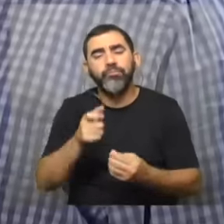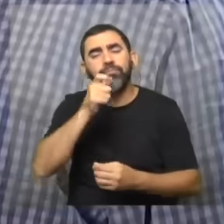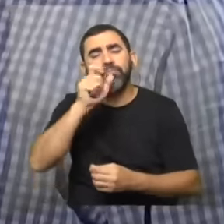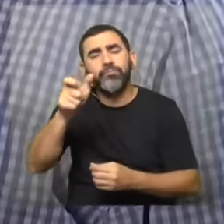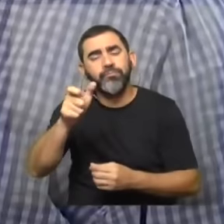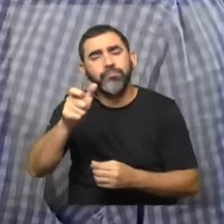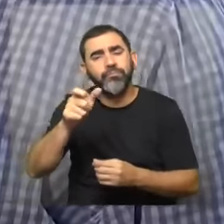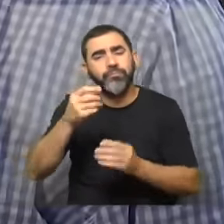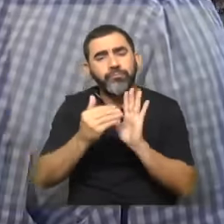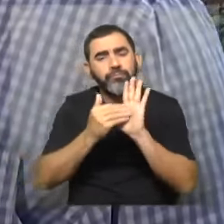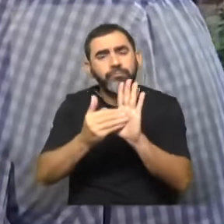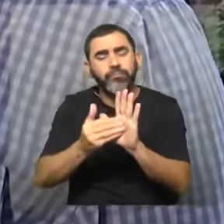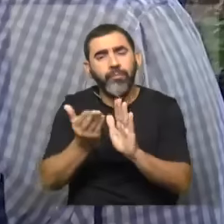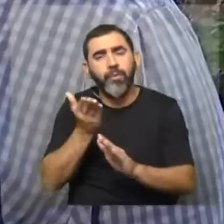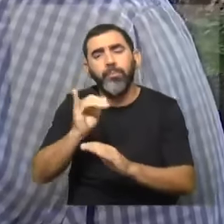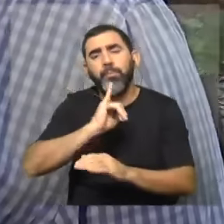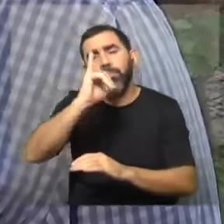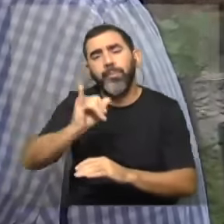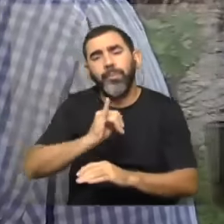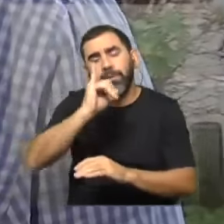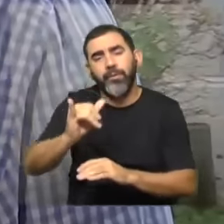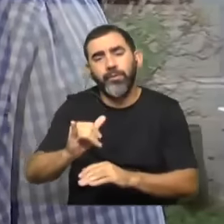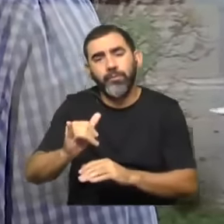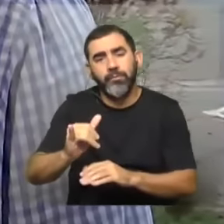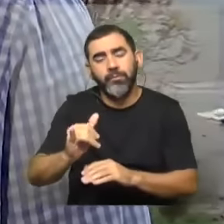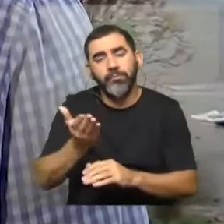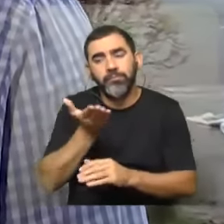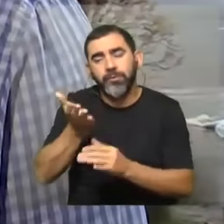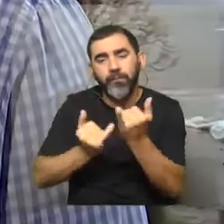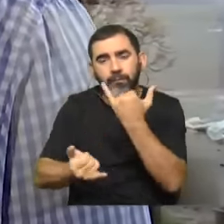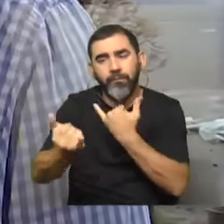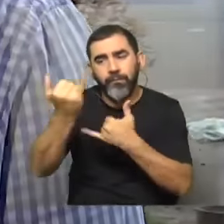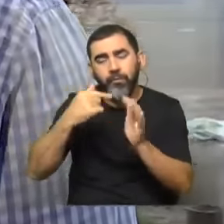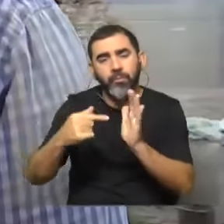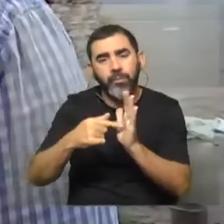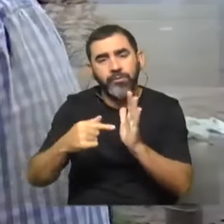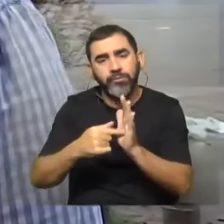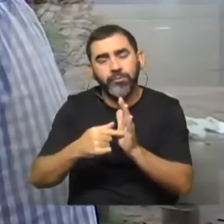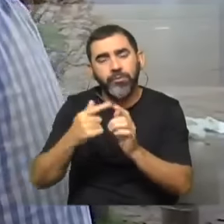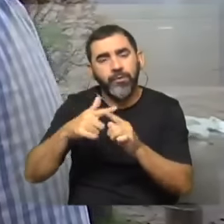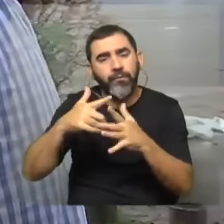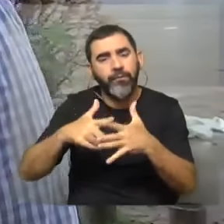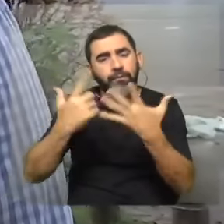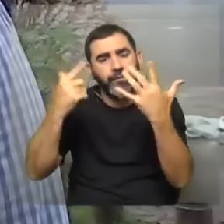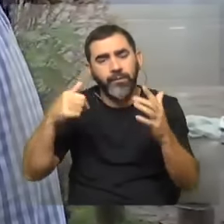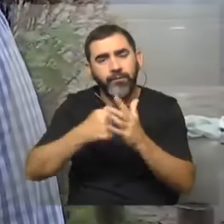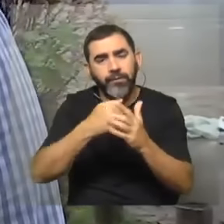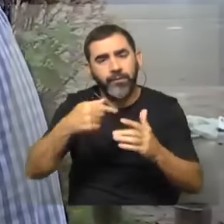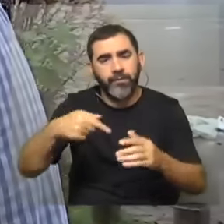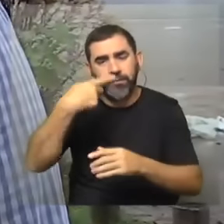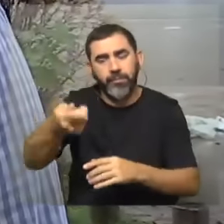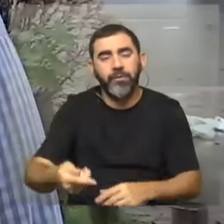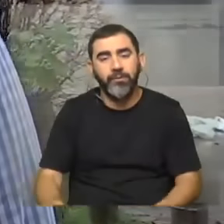a la hora de de presentar este este pedido de informes solicitando información en particular de los festejos que comenzarán este fin de